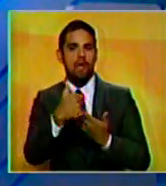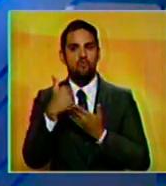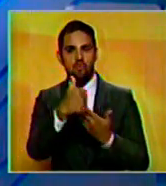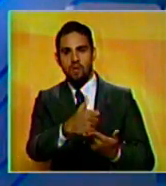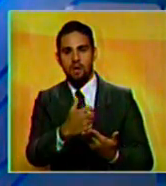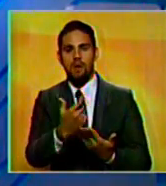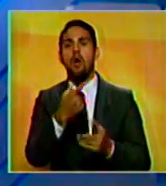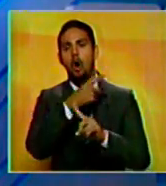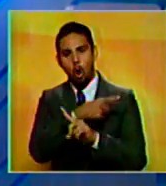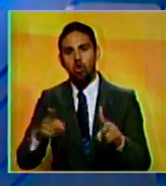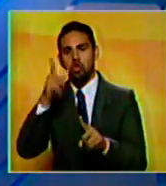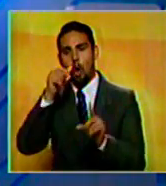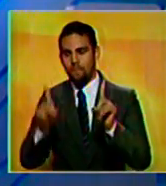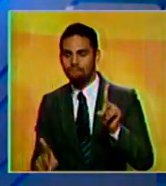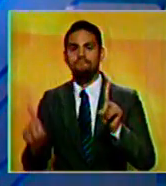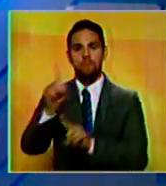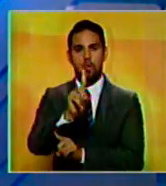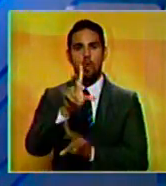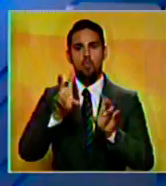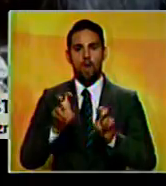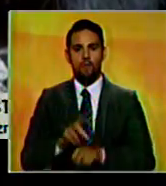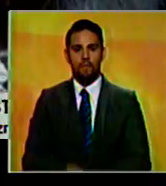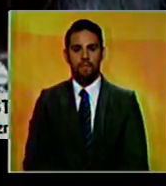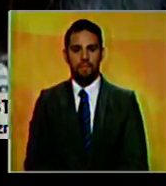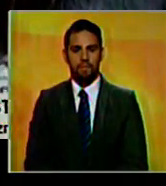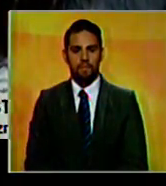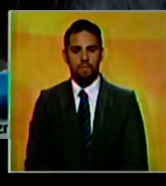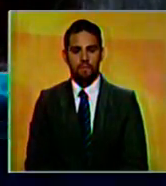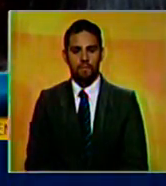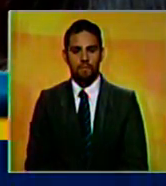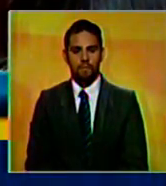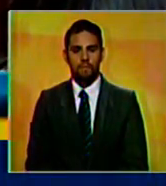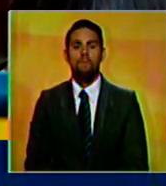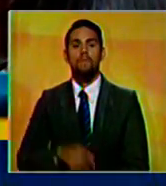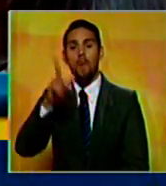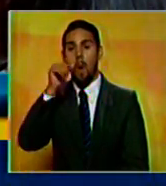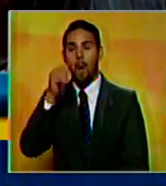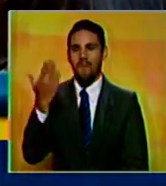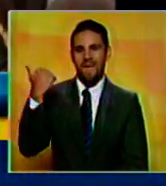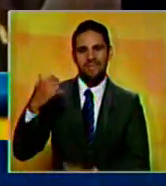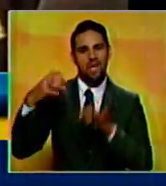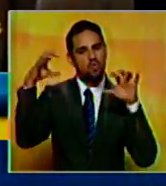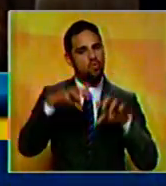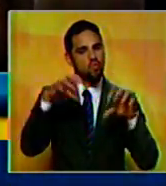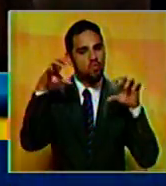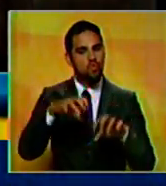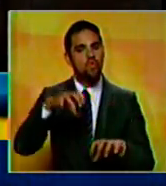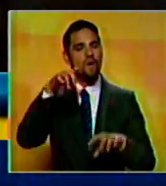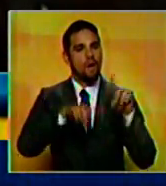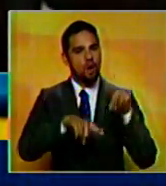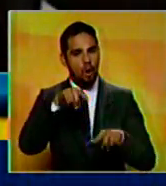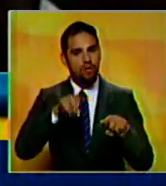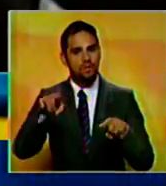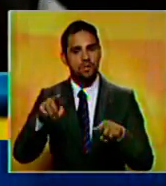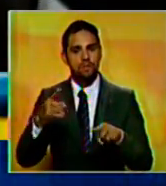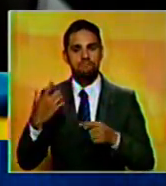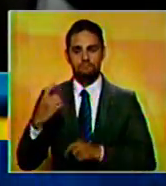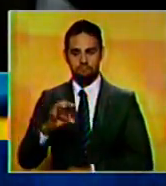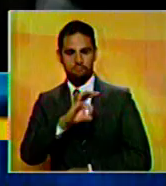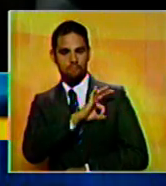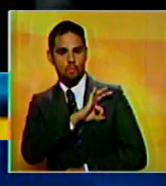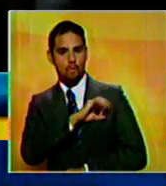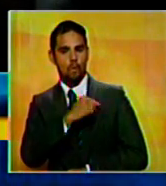a Reymy Ferreira en su lugar. Ledesma colaboró con los damnificados de las lluvias e inundaciones, vistiendo un chaleco